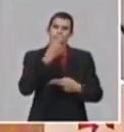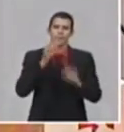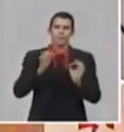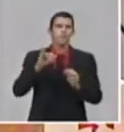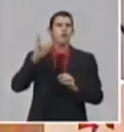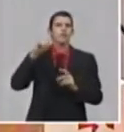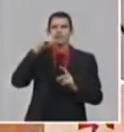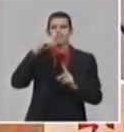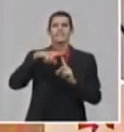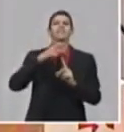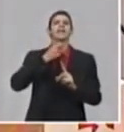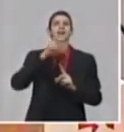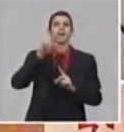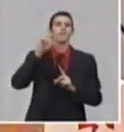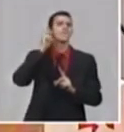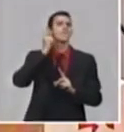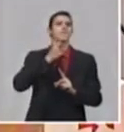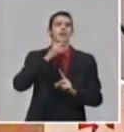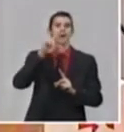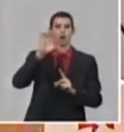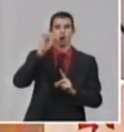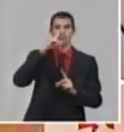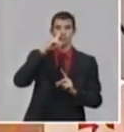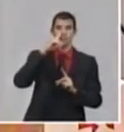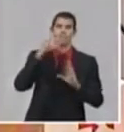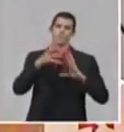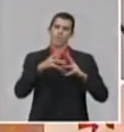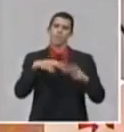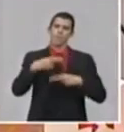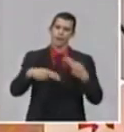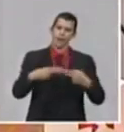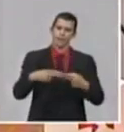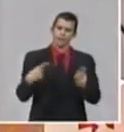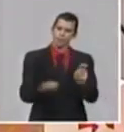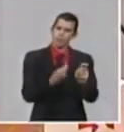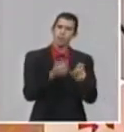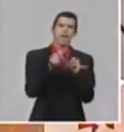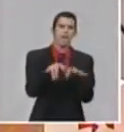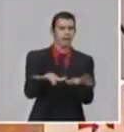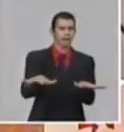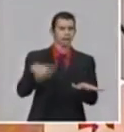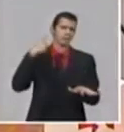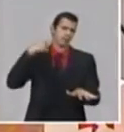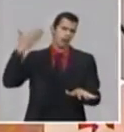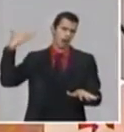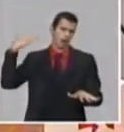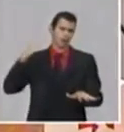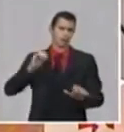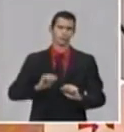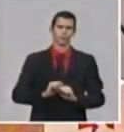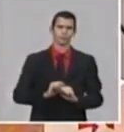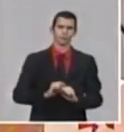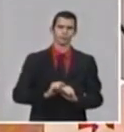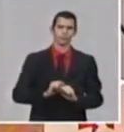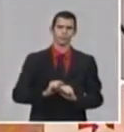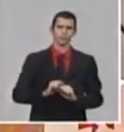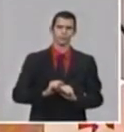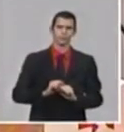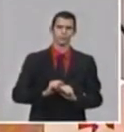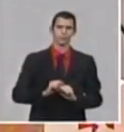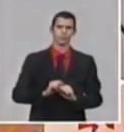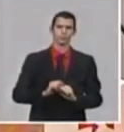fue a partir del doctor Manuel Limonta, la doctora Victoria Ramírez, que fueron los pioneros, que fueron